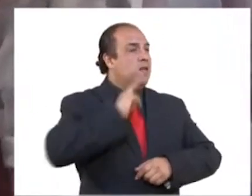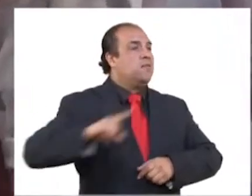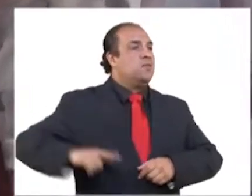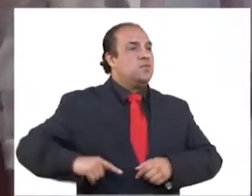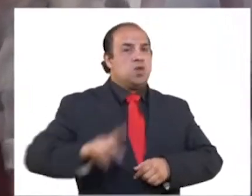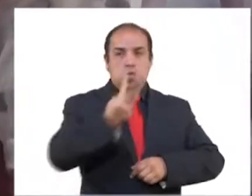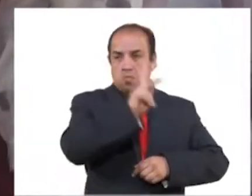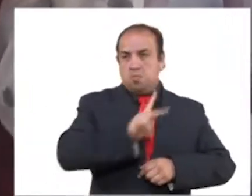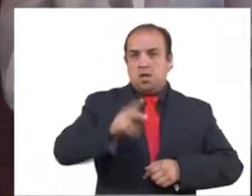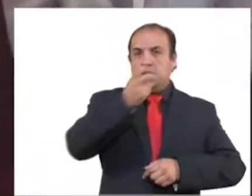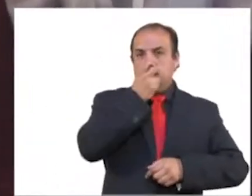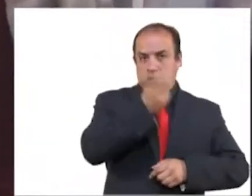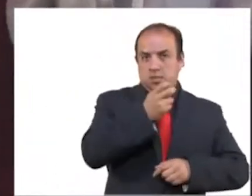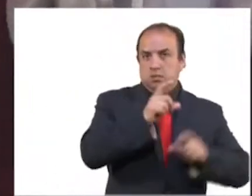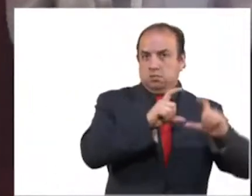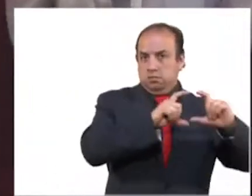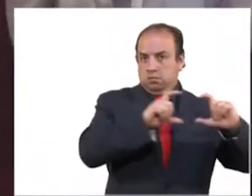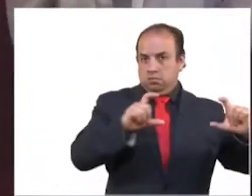esto